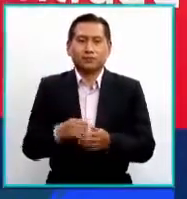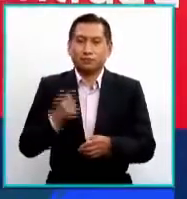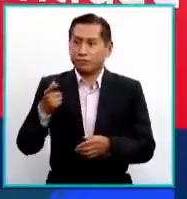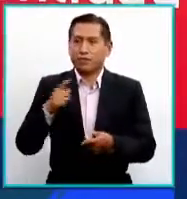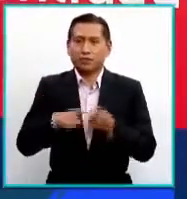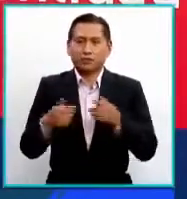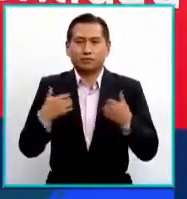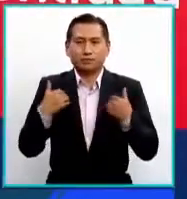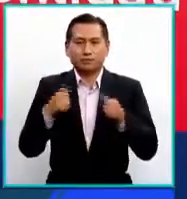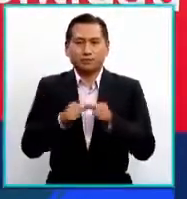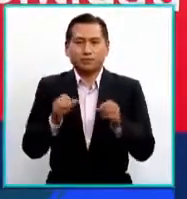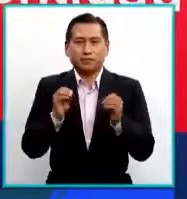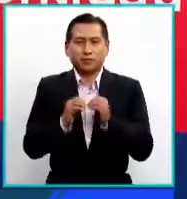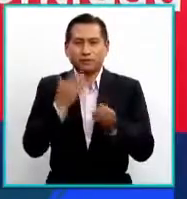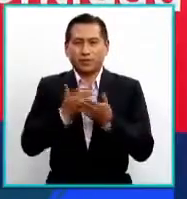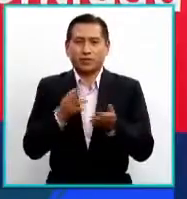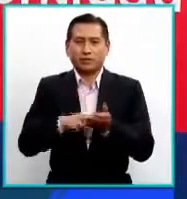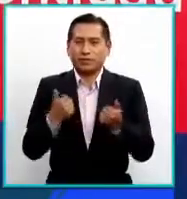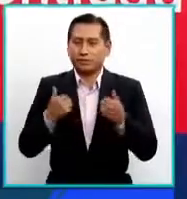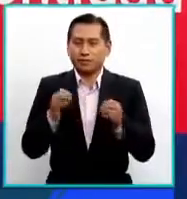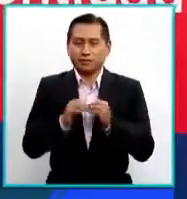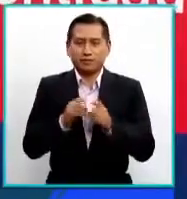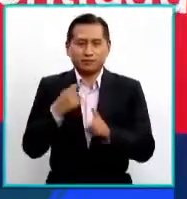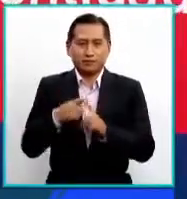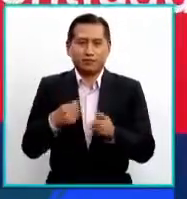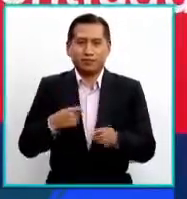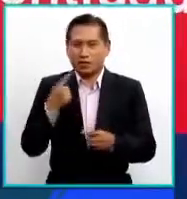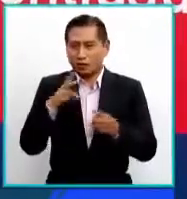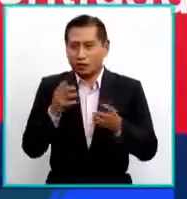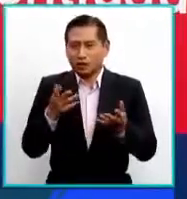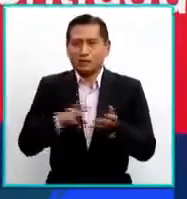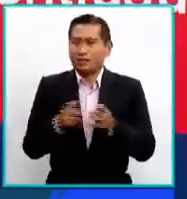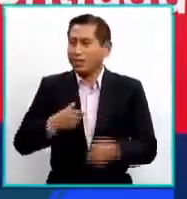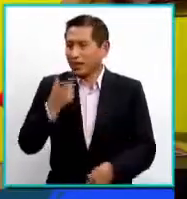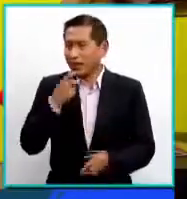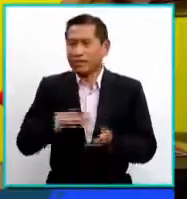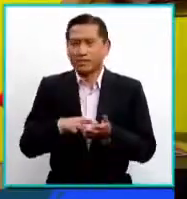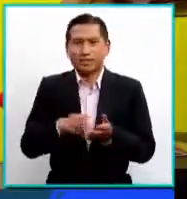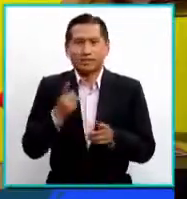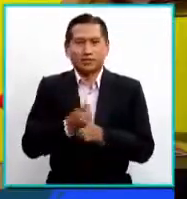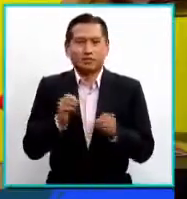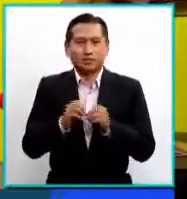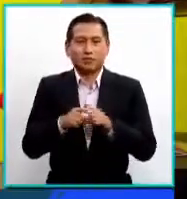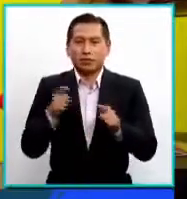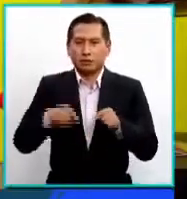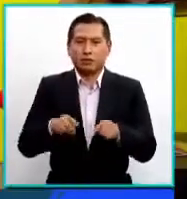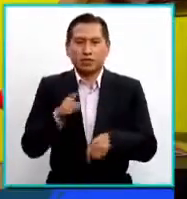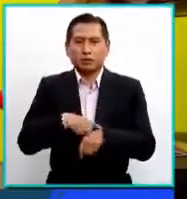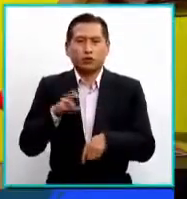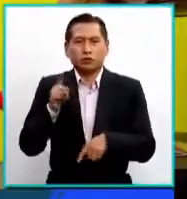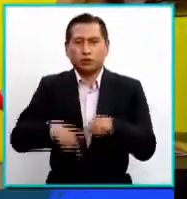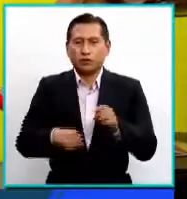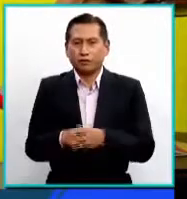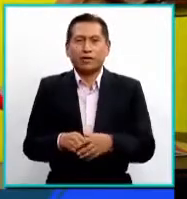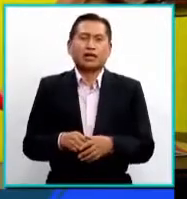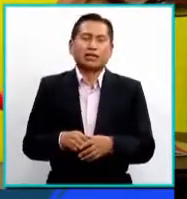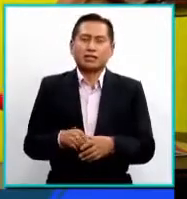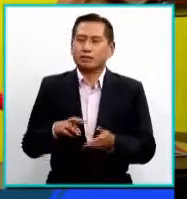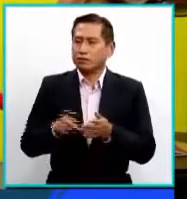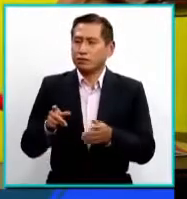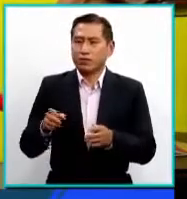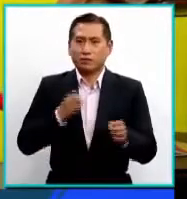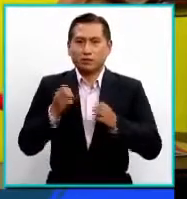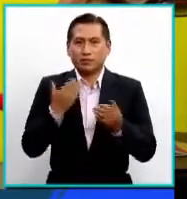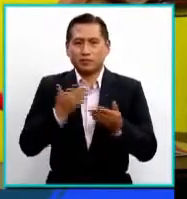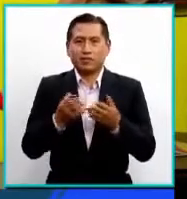vio costar hacer este video sin llorar, digamos. Iba a estar aquí, pero no le ha dado el tiempo. A lo mejor fue la